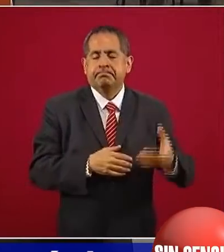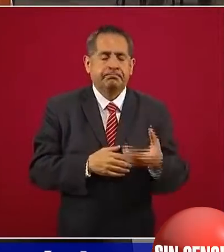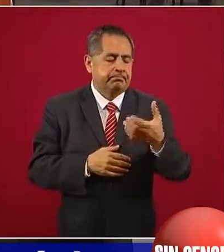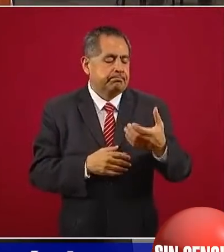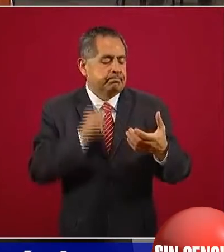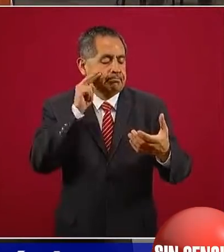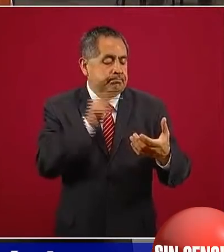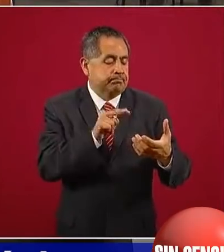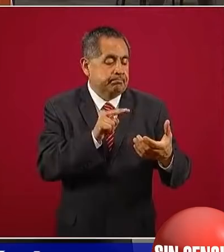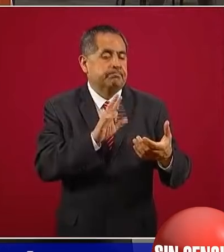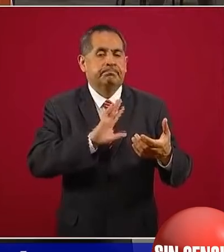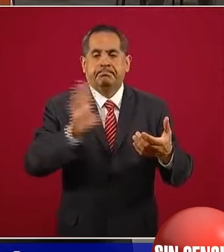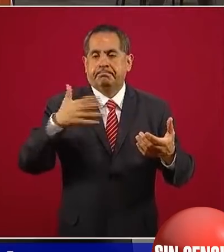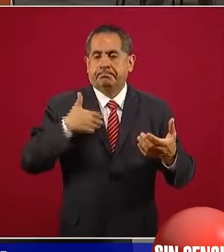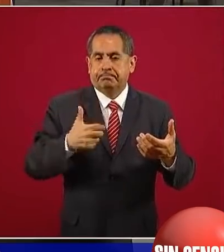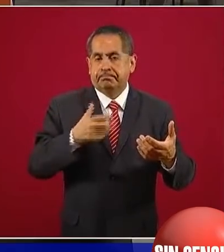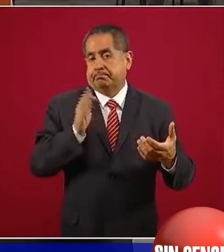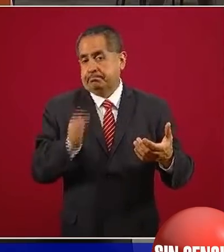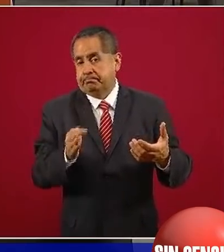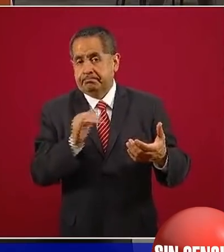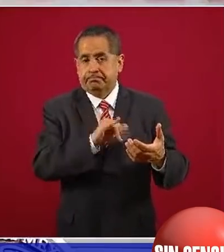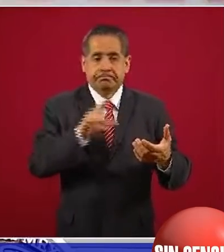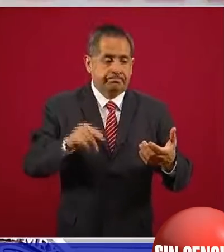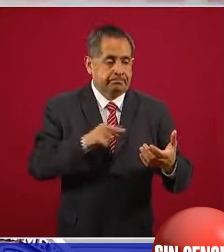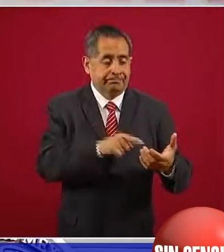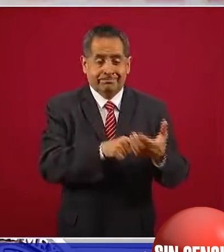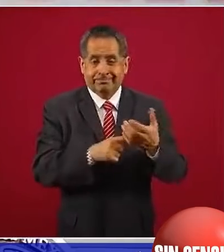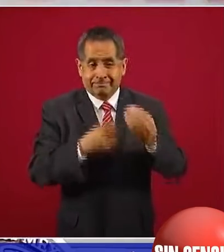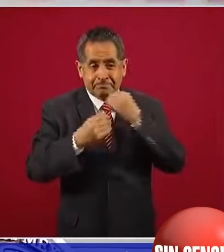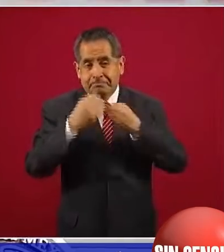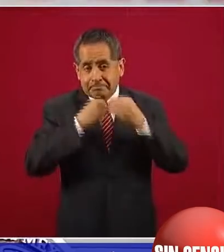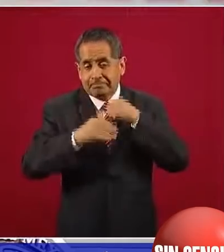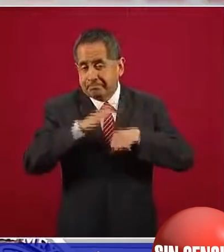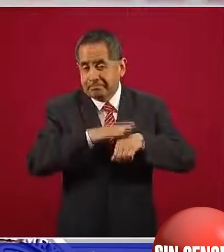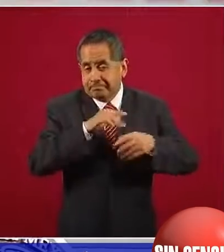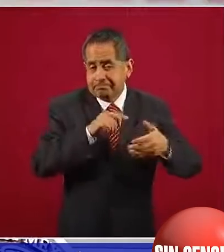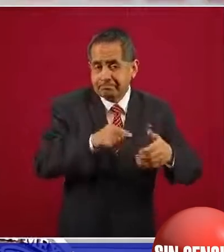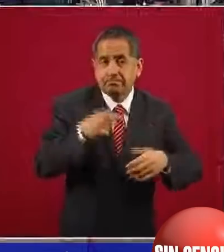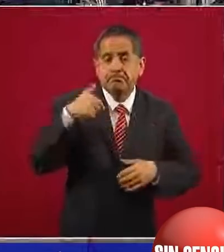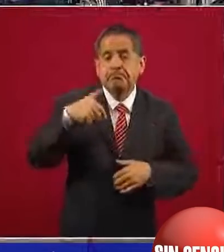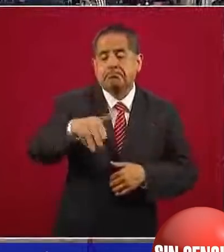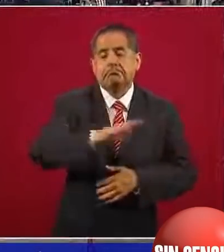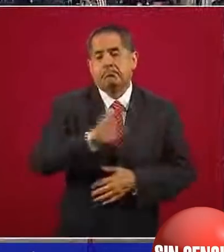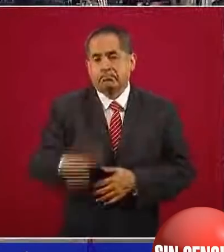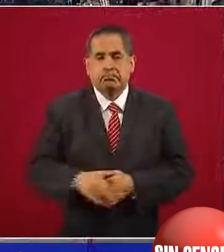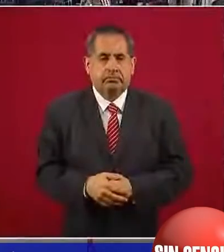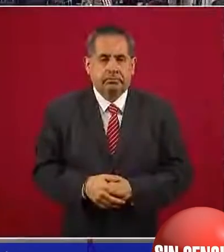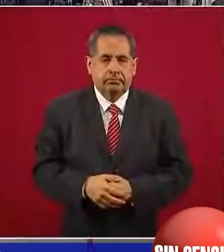exceso contribuyen con la mitad de la mortalidad en México. Muchas gracias.